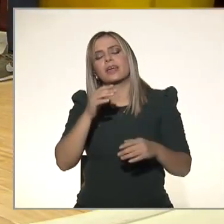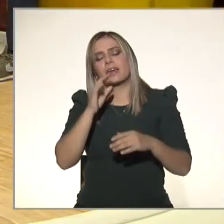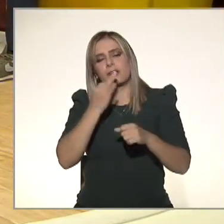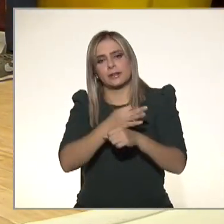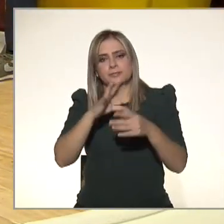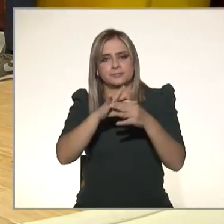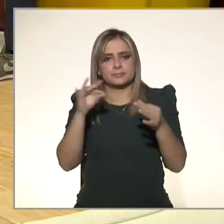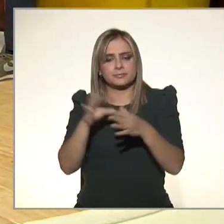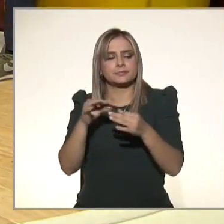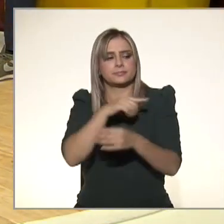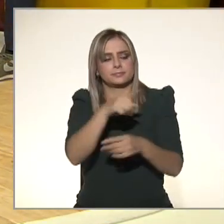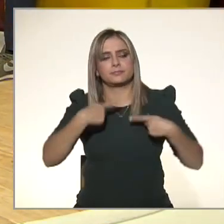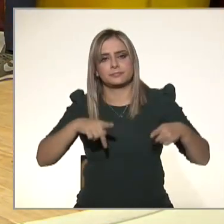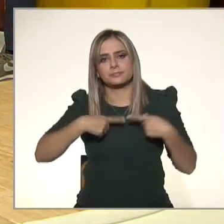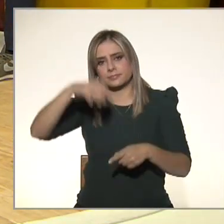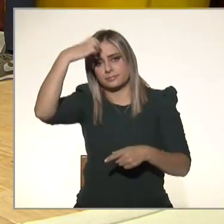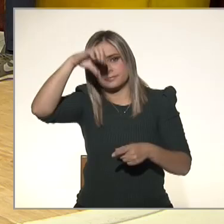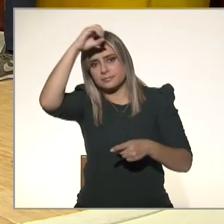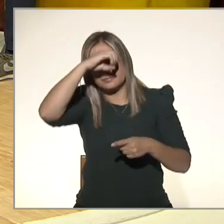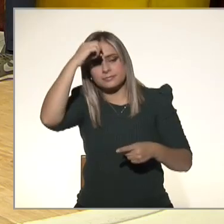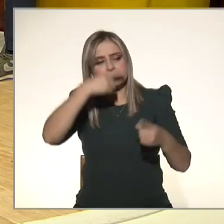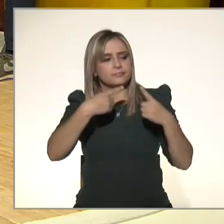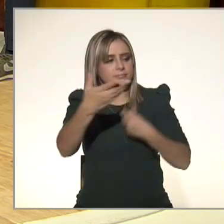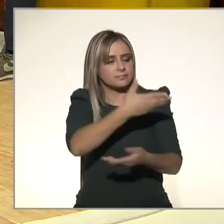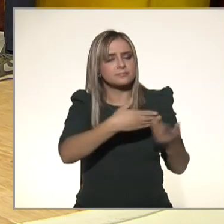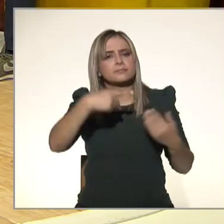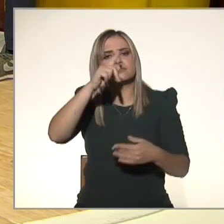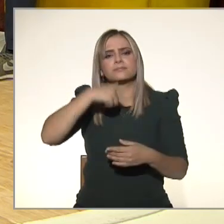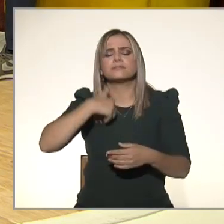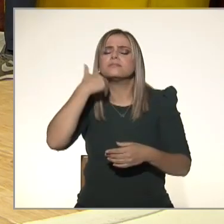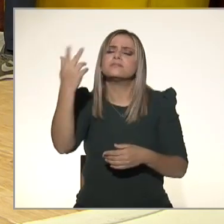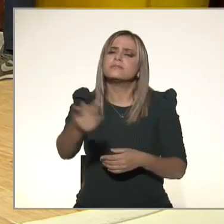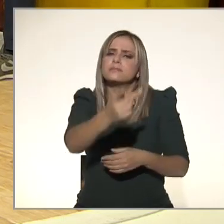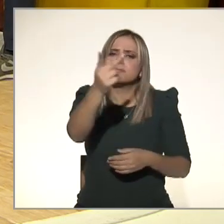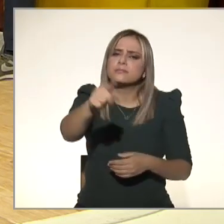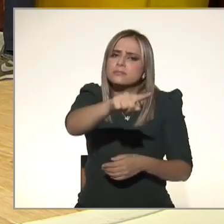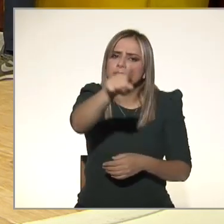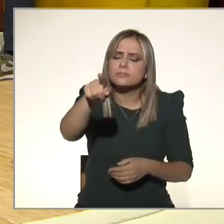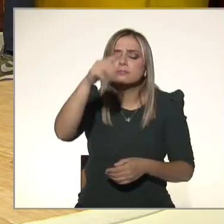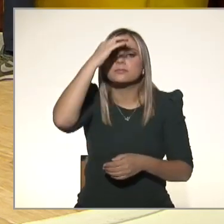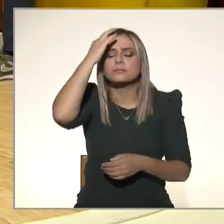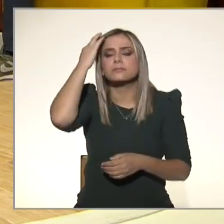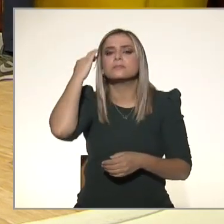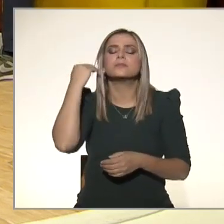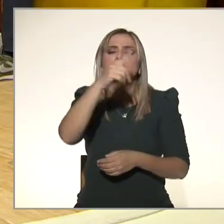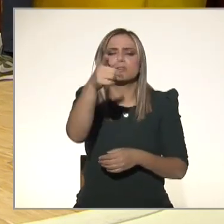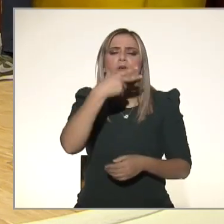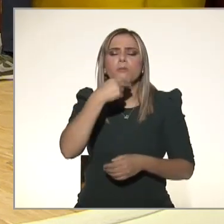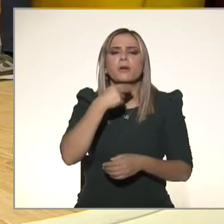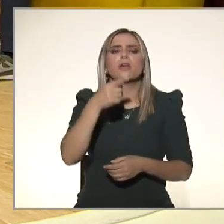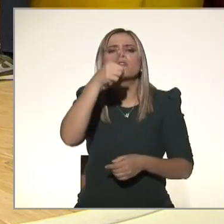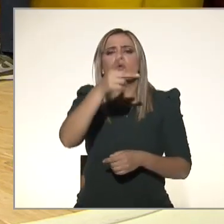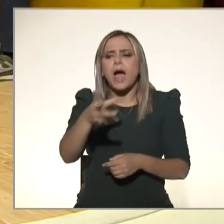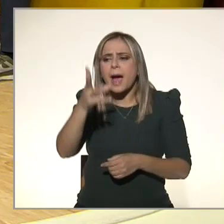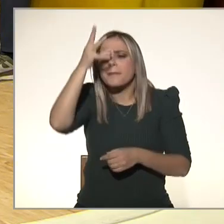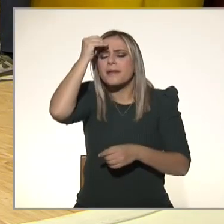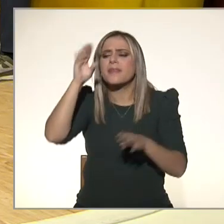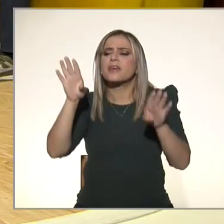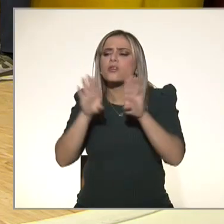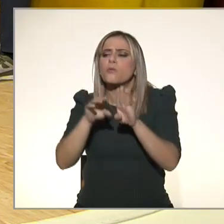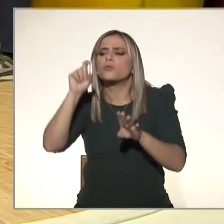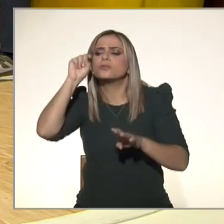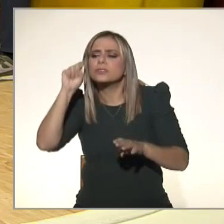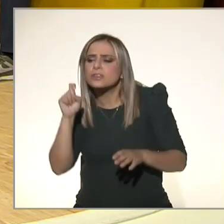que ahorita los especialistas nos van a dar su punto de vista, pero yo les pregunto a ustedes en casa, a los hombres, ¿dónde aprendieron de salud sexual y de